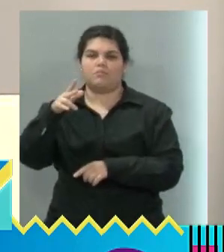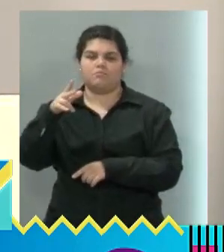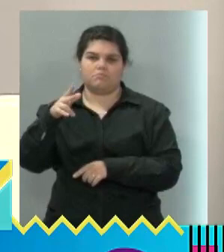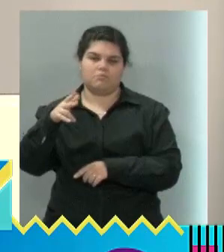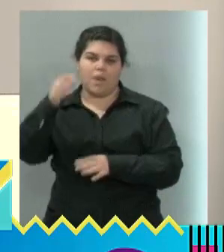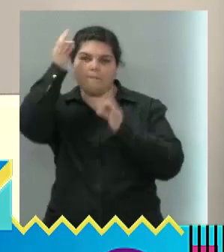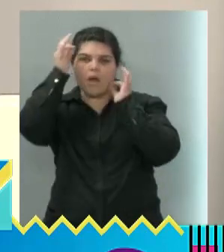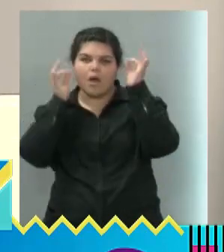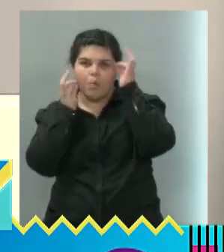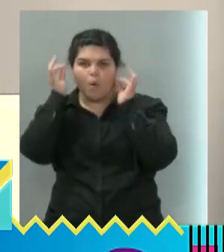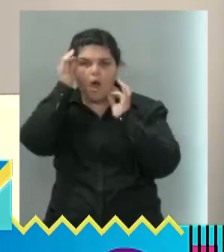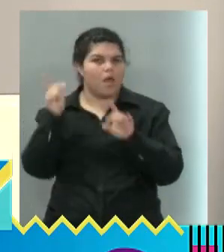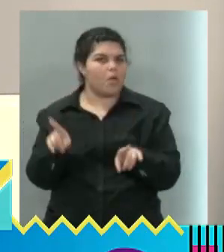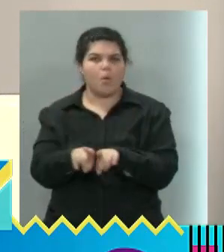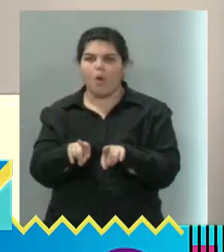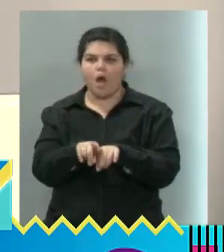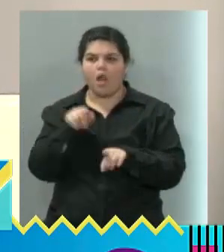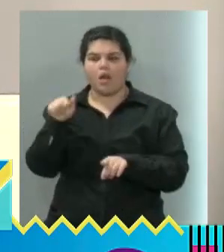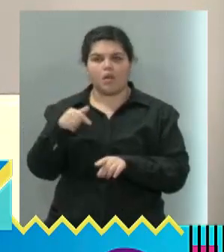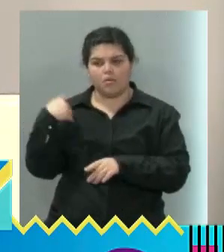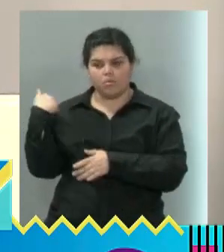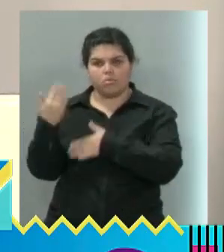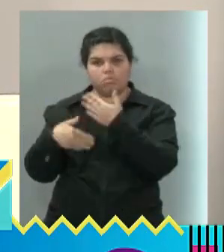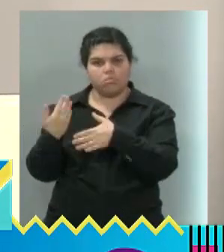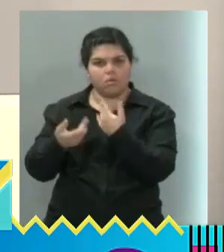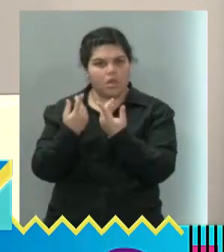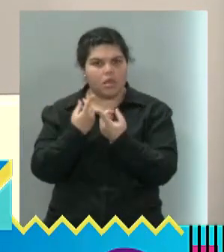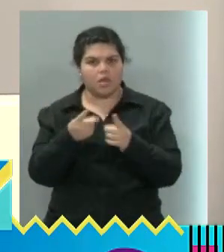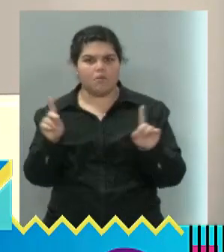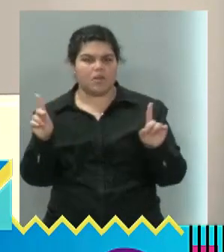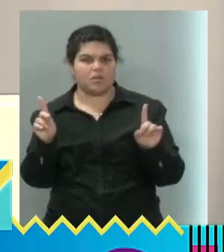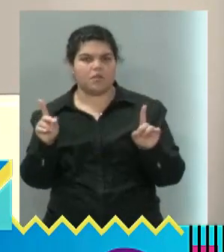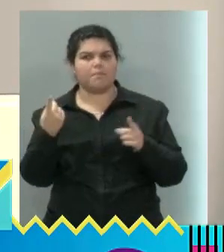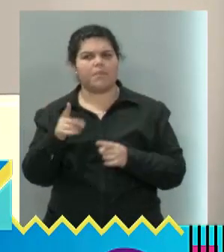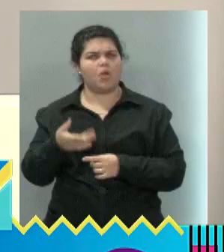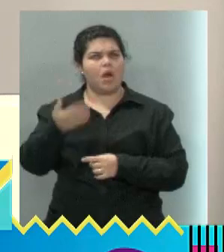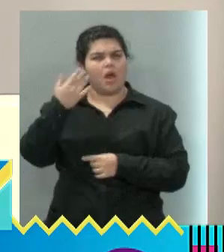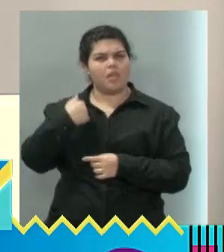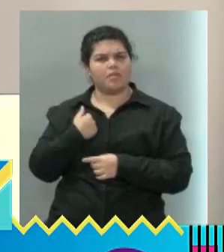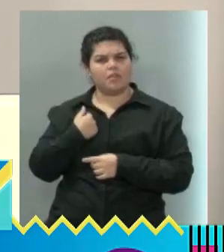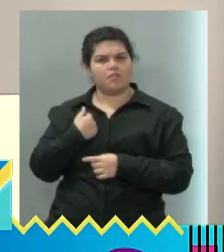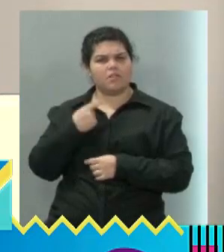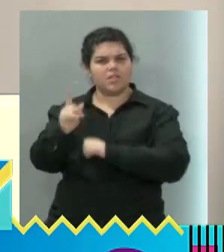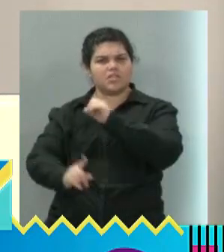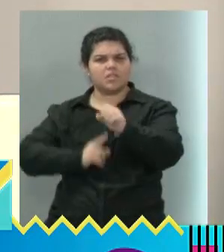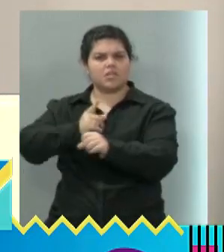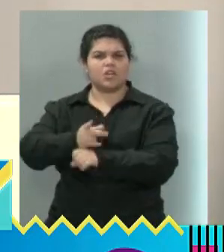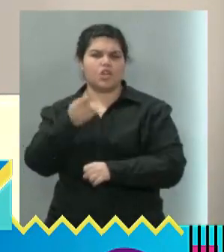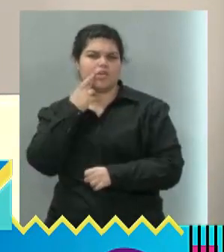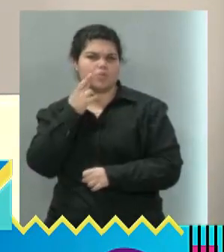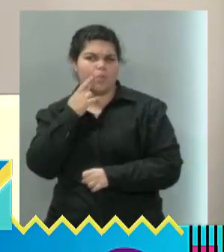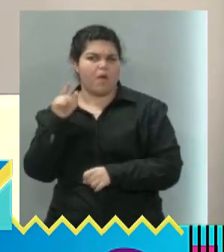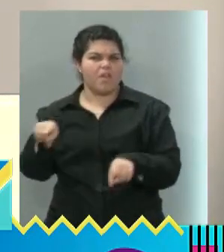aislados, hoy en día se han reconstituido de otra manera, pero cuando uno los analiza en el siglo XIX se da cuenta que fueron